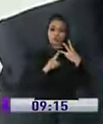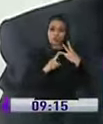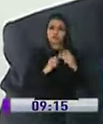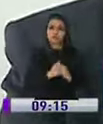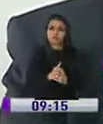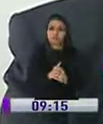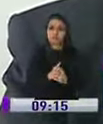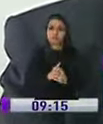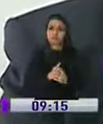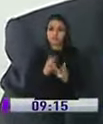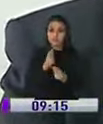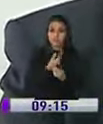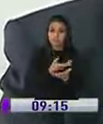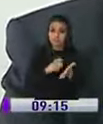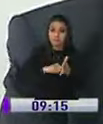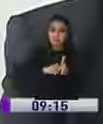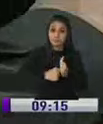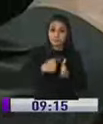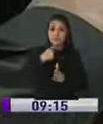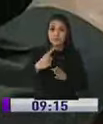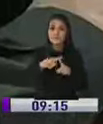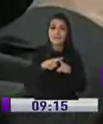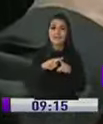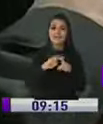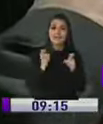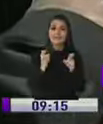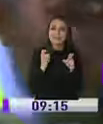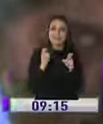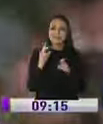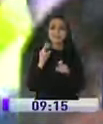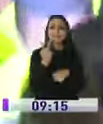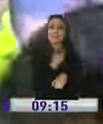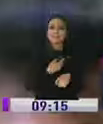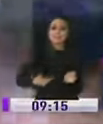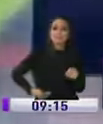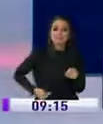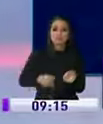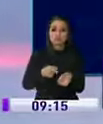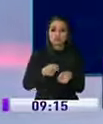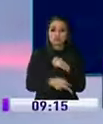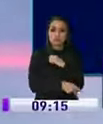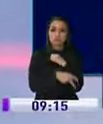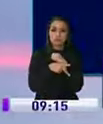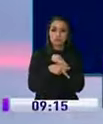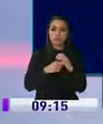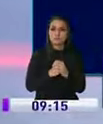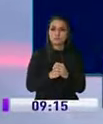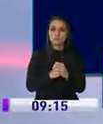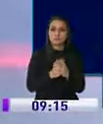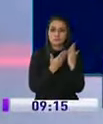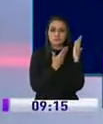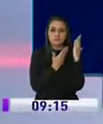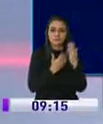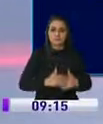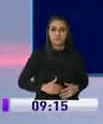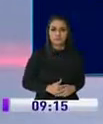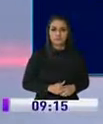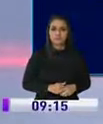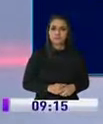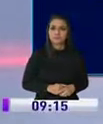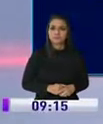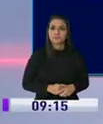a quien en el informe de la Contraloría se lo identifica como viceministro de Hidrocarburos. La primera glosa, por